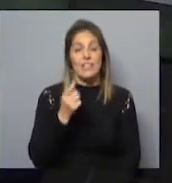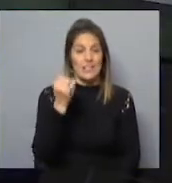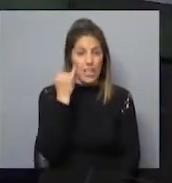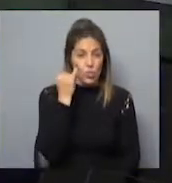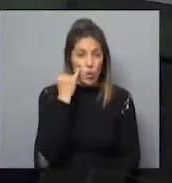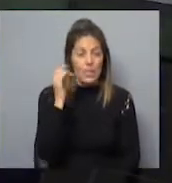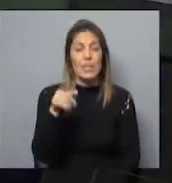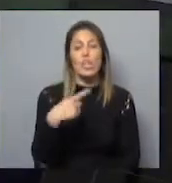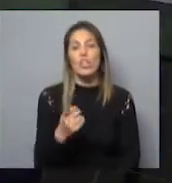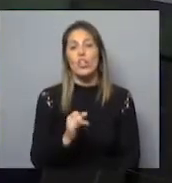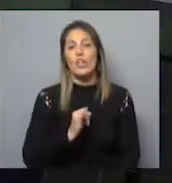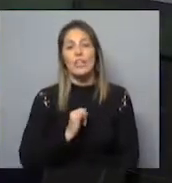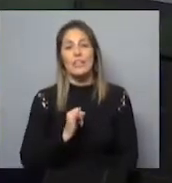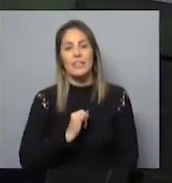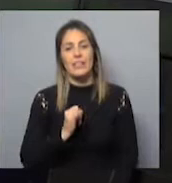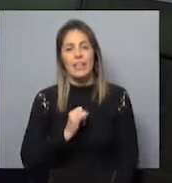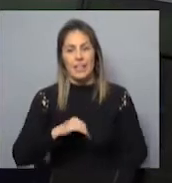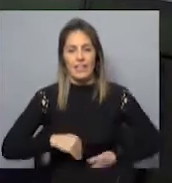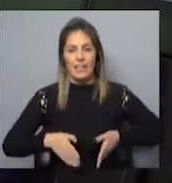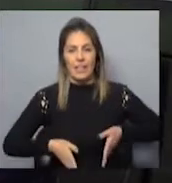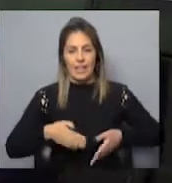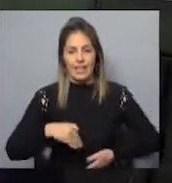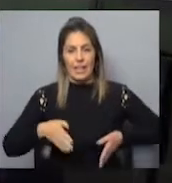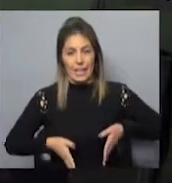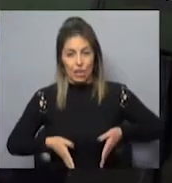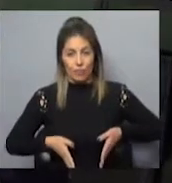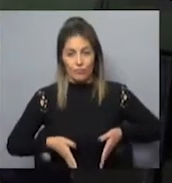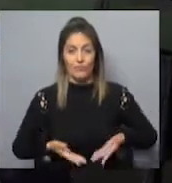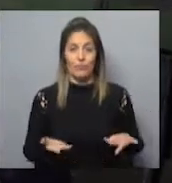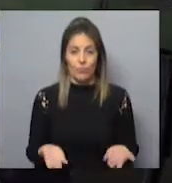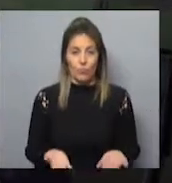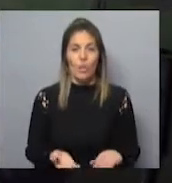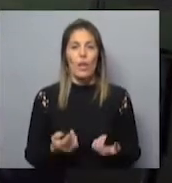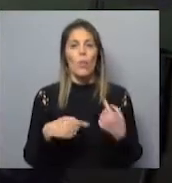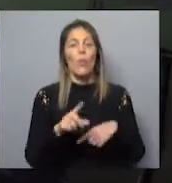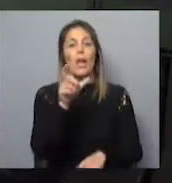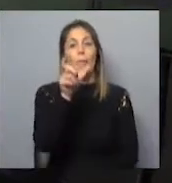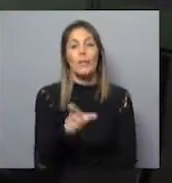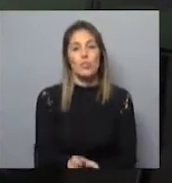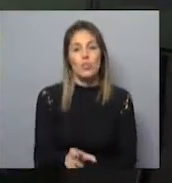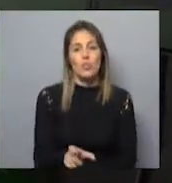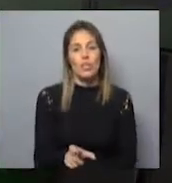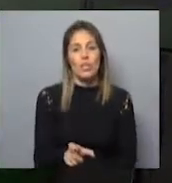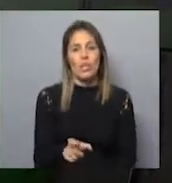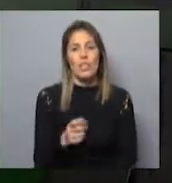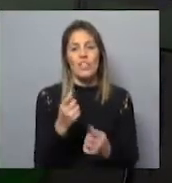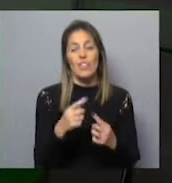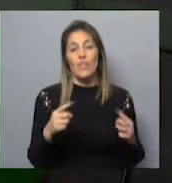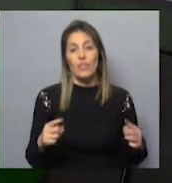identidades que son identidades de género una persona intersexual